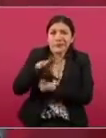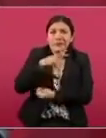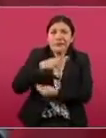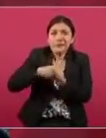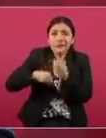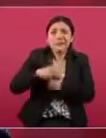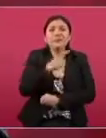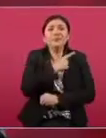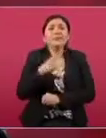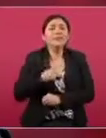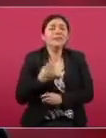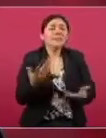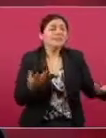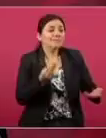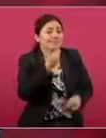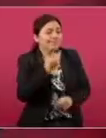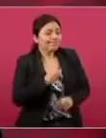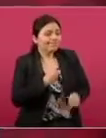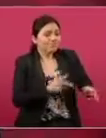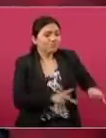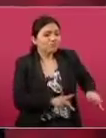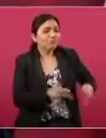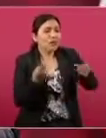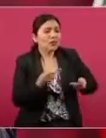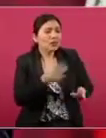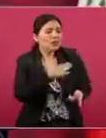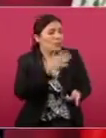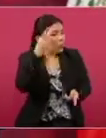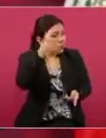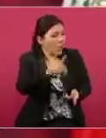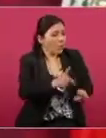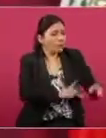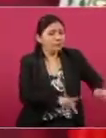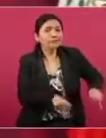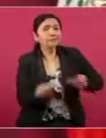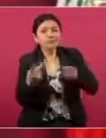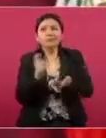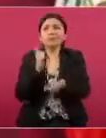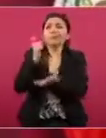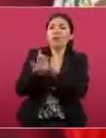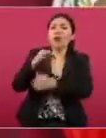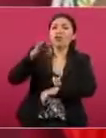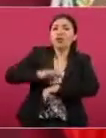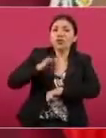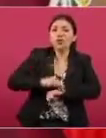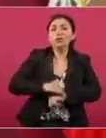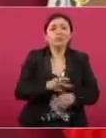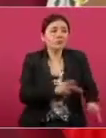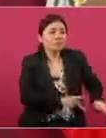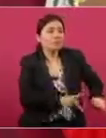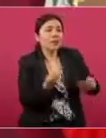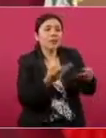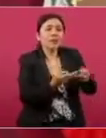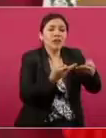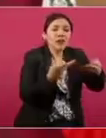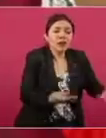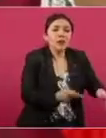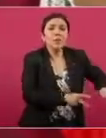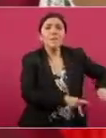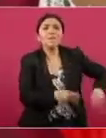tienen que vender lo poco que tienen, sus parcelas, sus